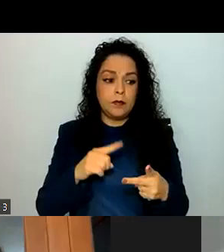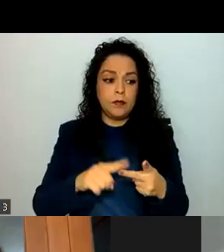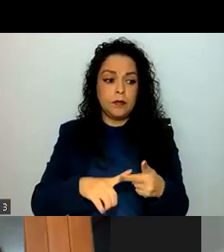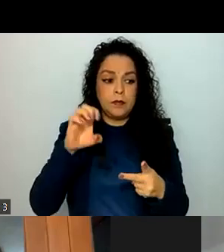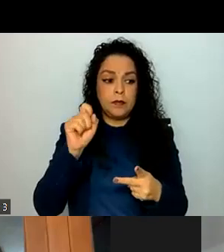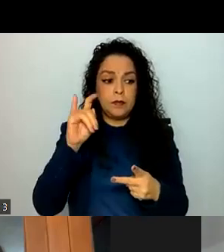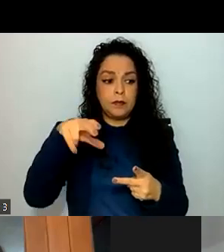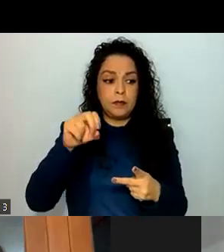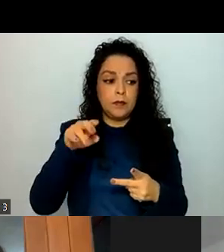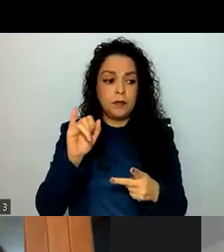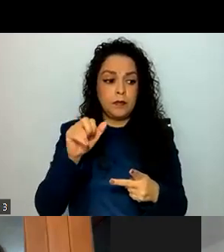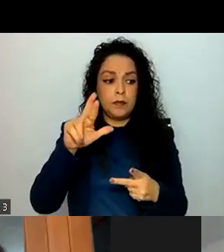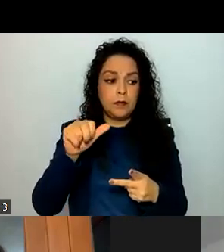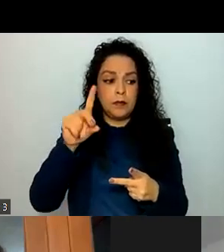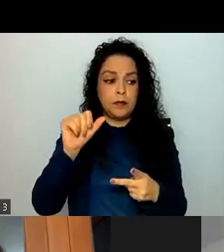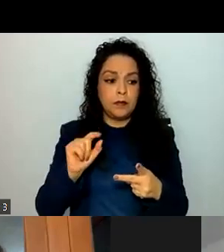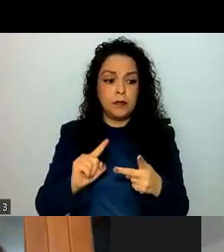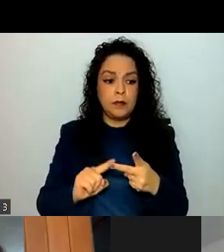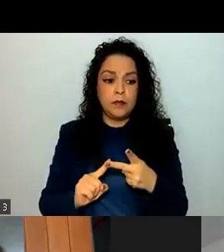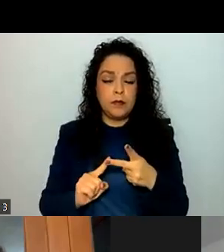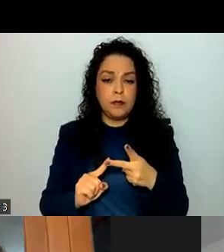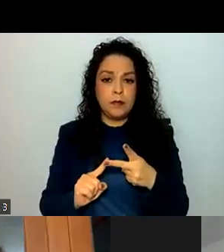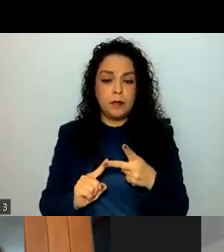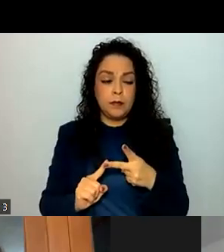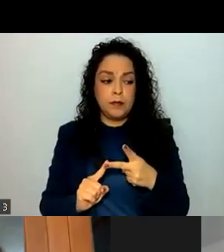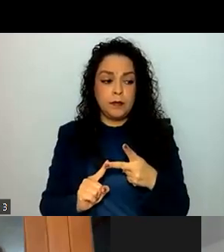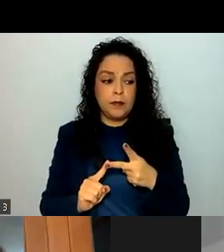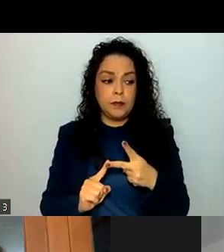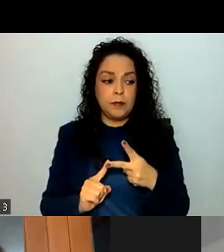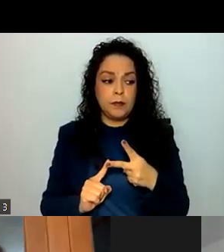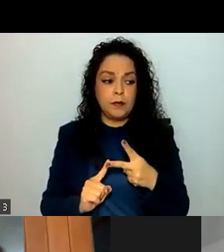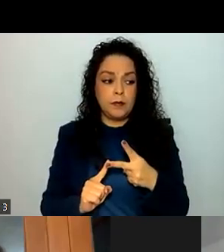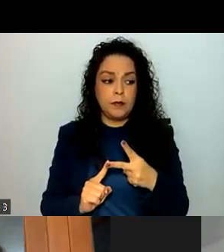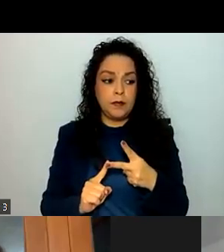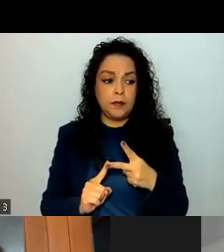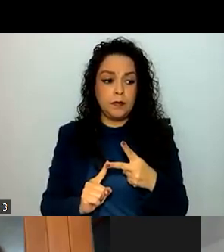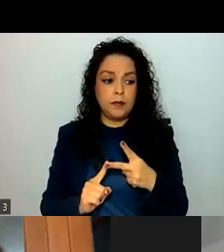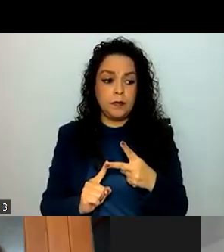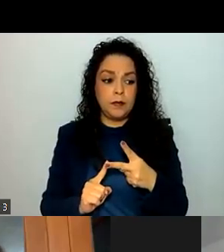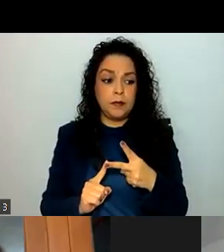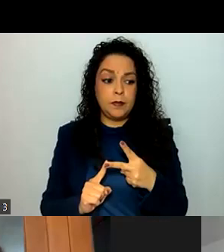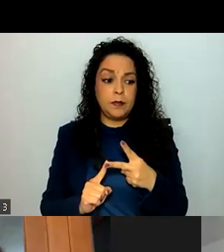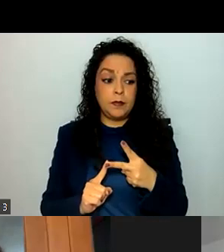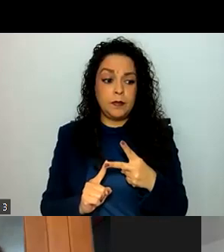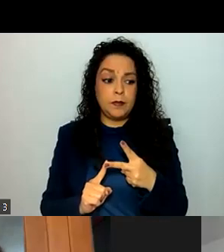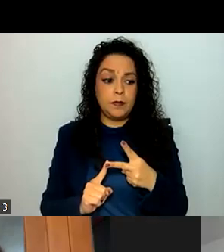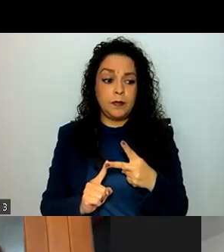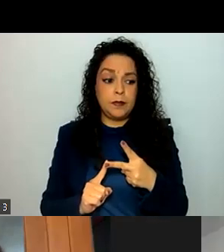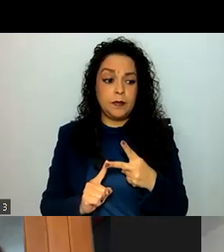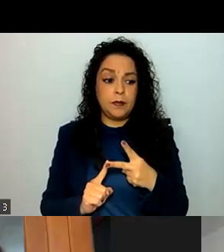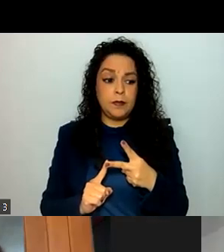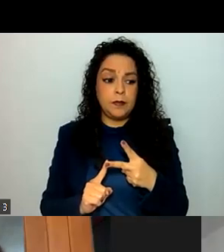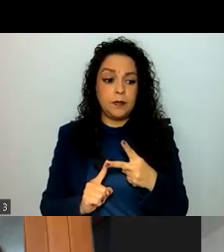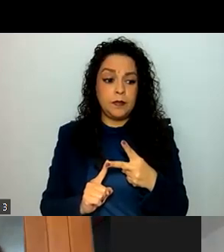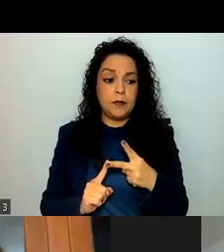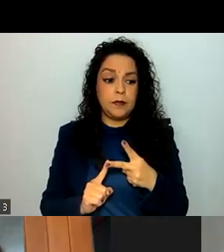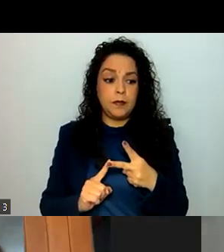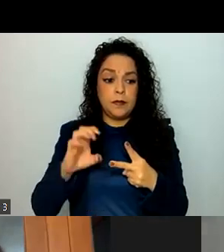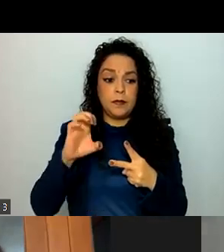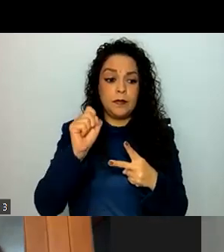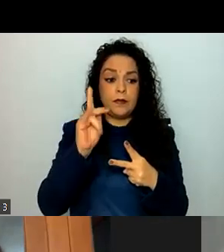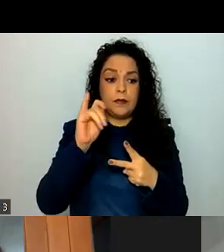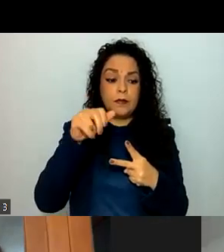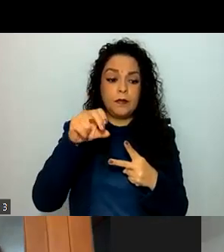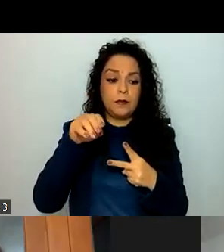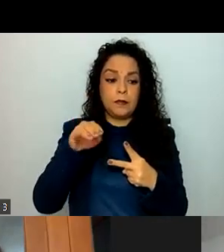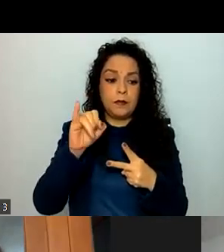Miranda. tenemos unas condiciones de trabajo que cada año se están revisando por el 110. Diputado José González Pina Miranda. Pero la que tenemos